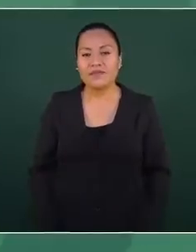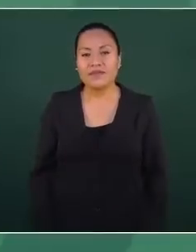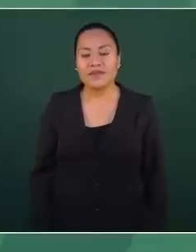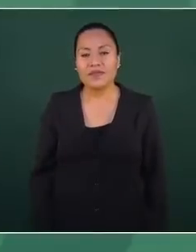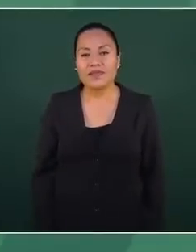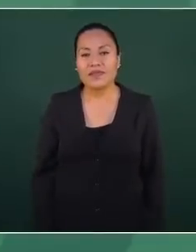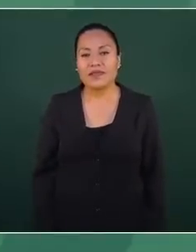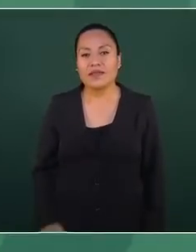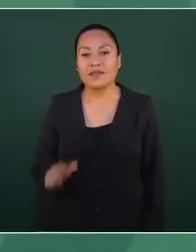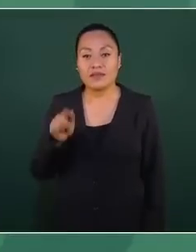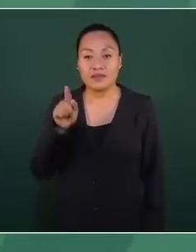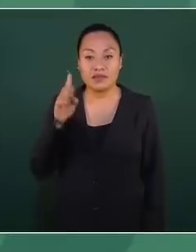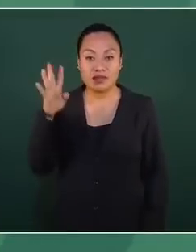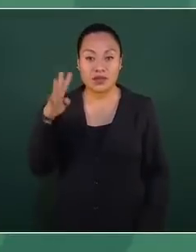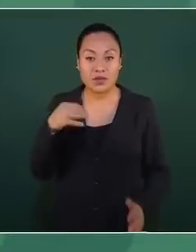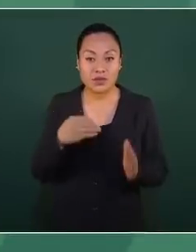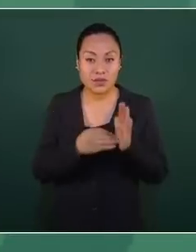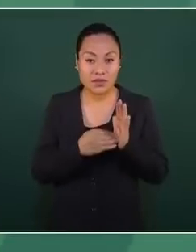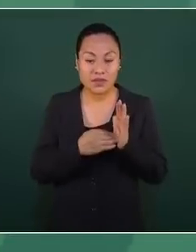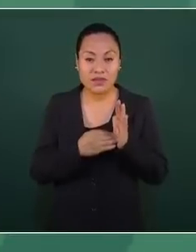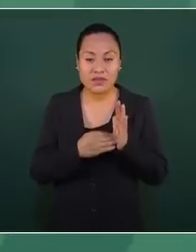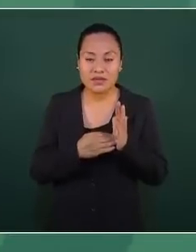tiene